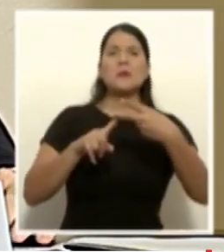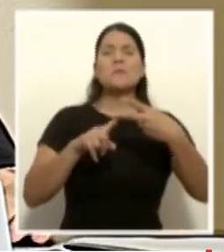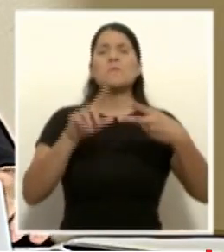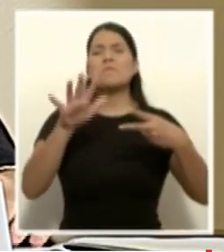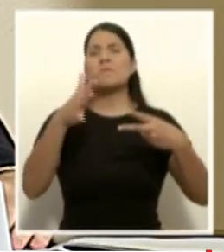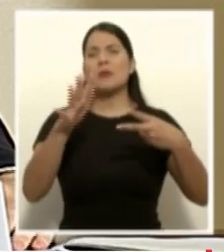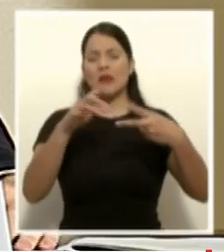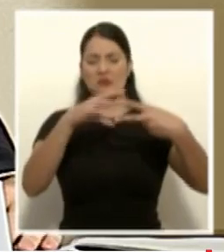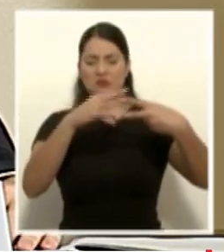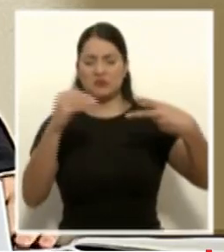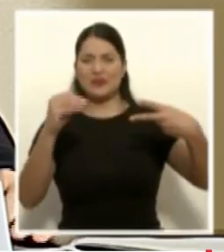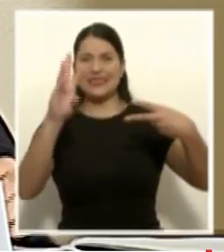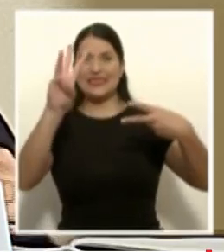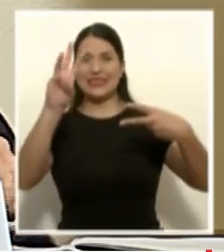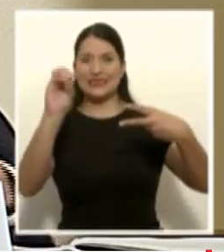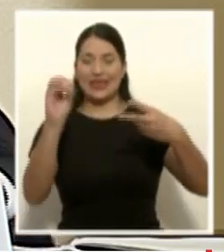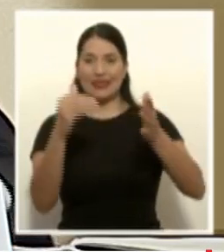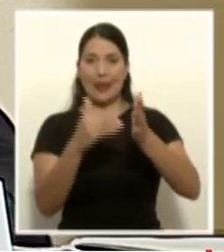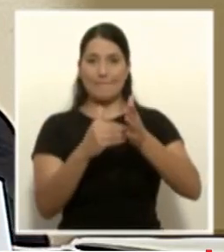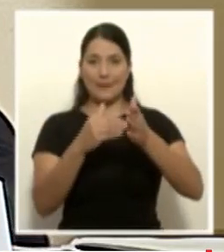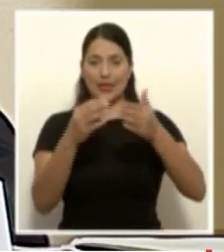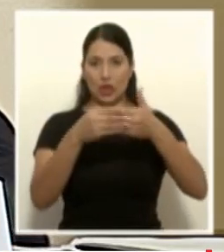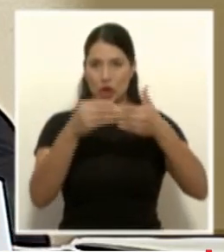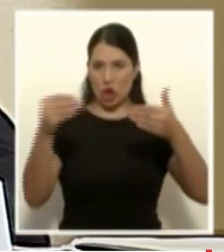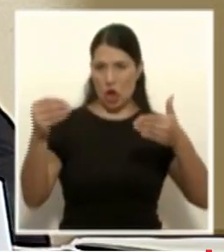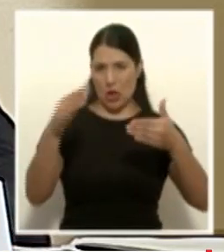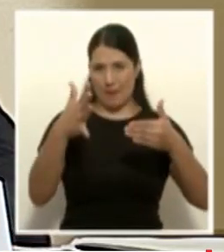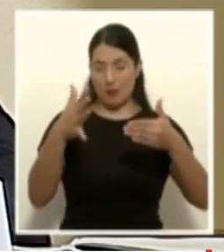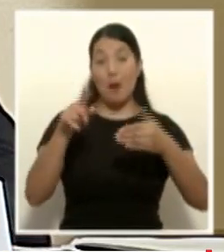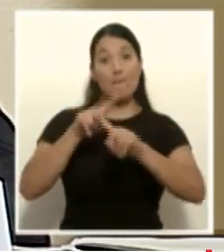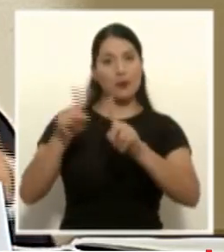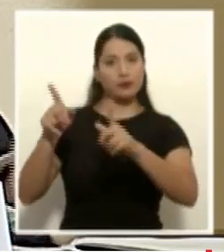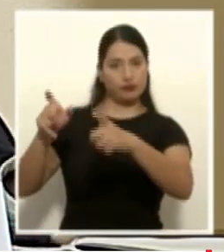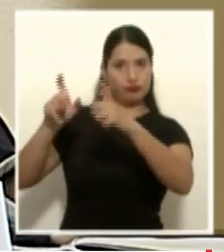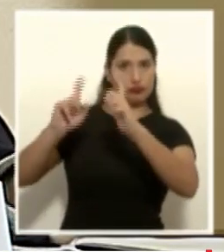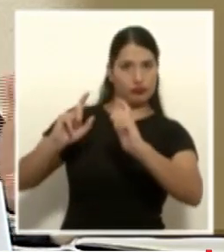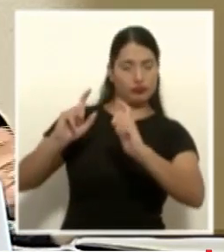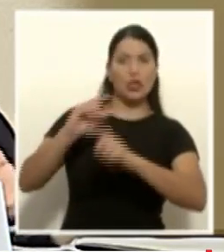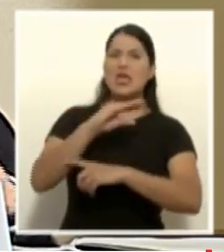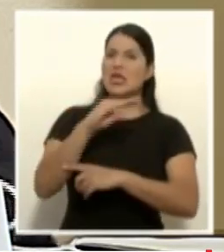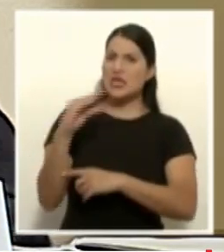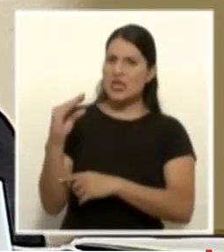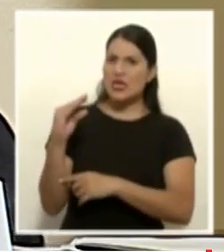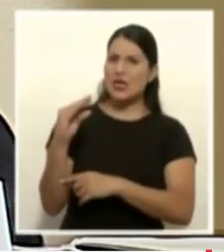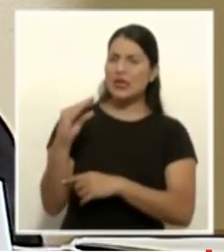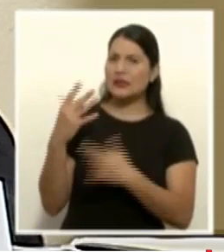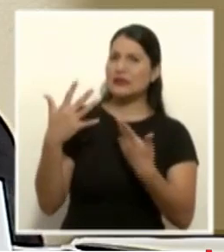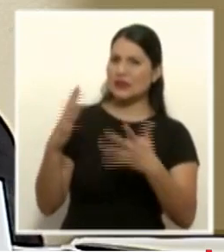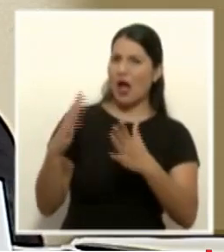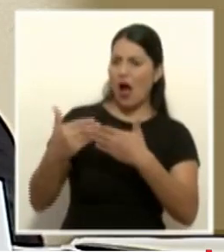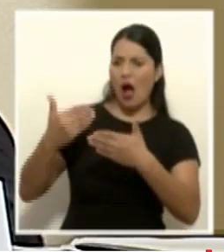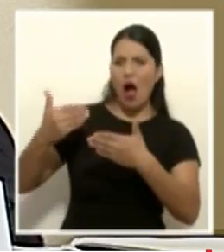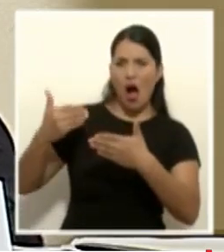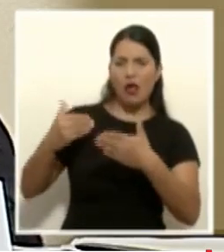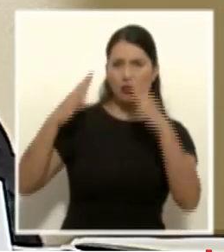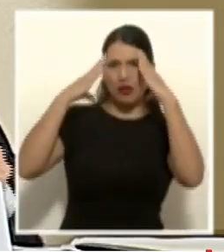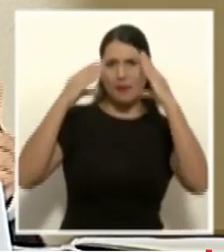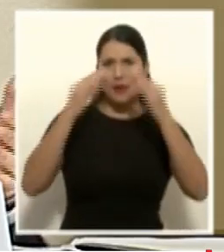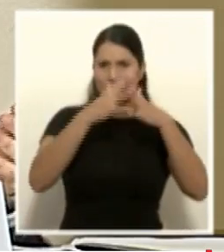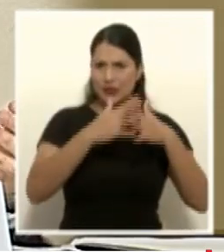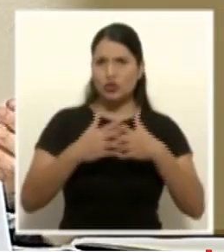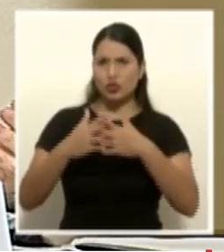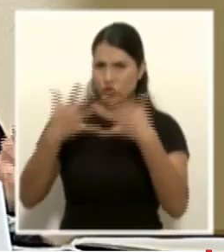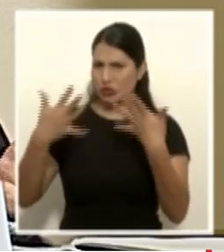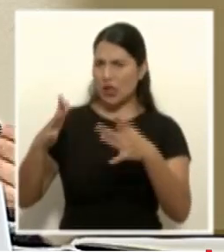menos $60,000. Y esto ha sido una de ya varias donaciones que nos ha hecho la Embajada de los Estados